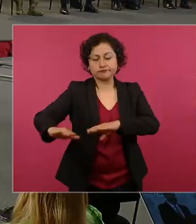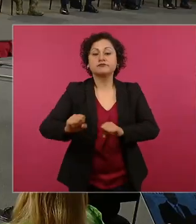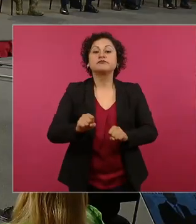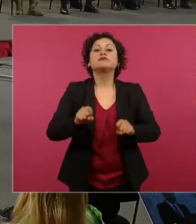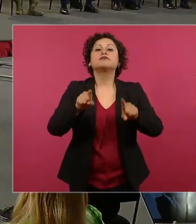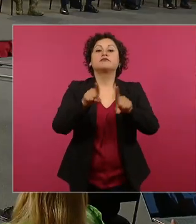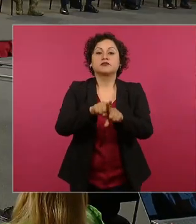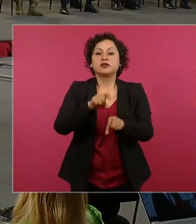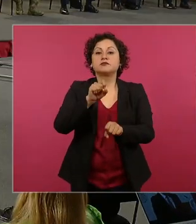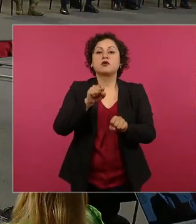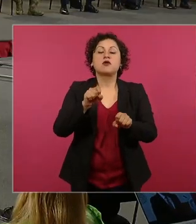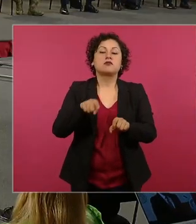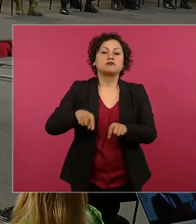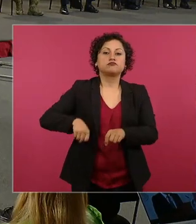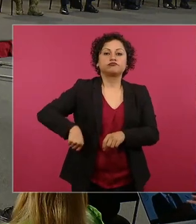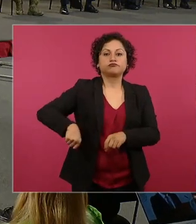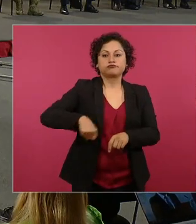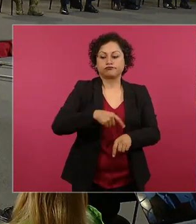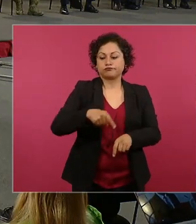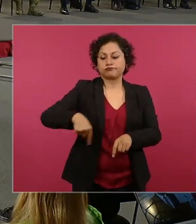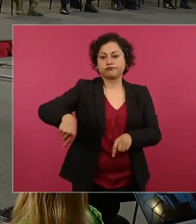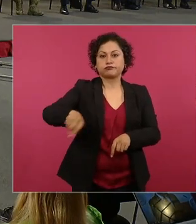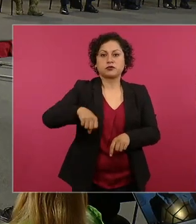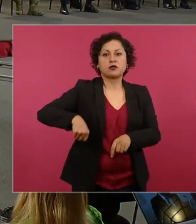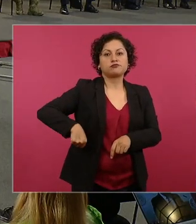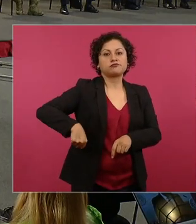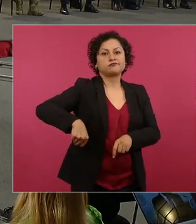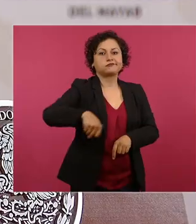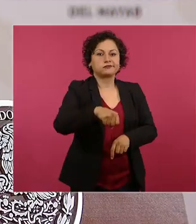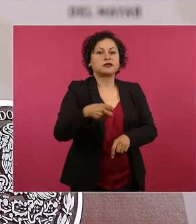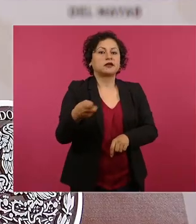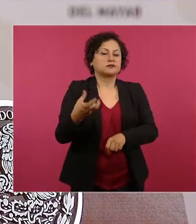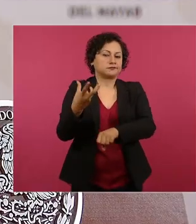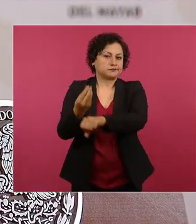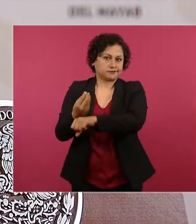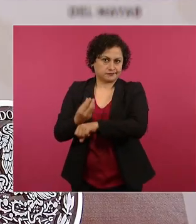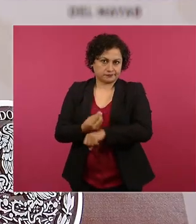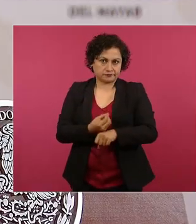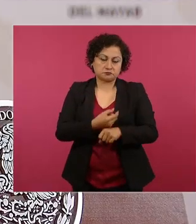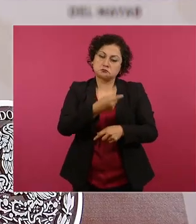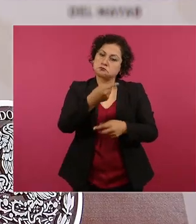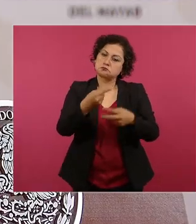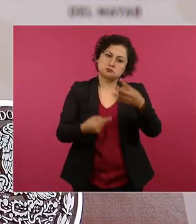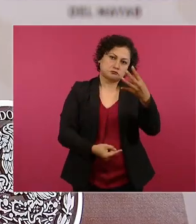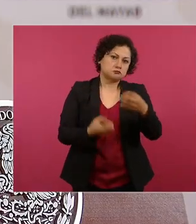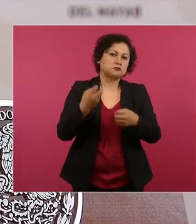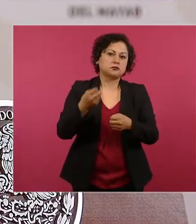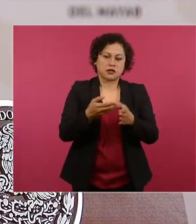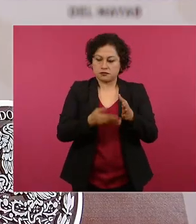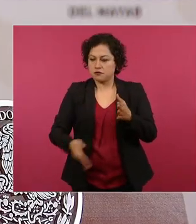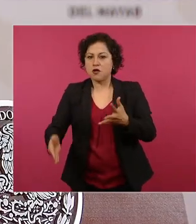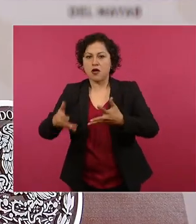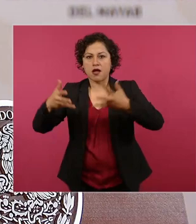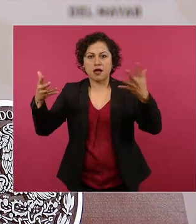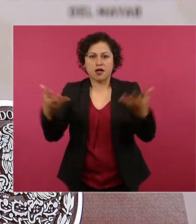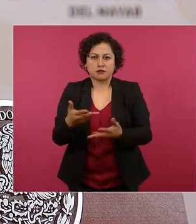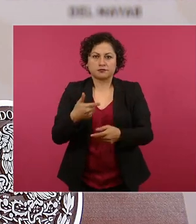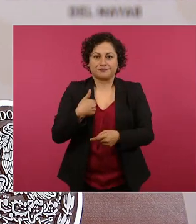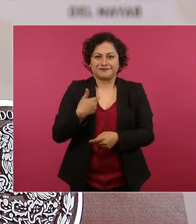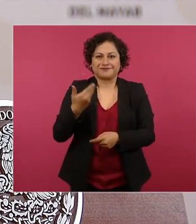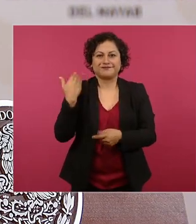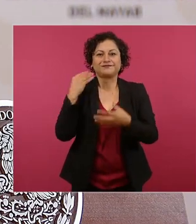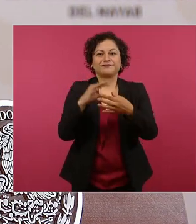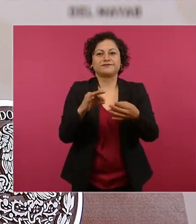de maleteros. Estas son las obras en general que se realizaron y, como decía, concluyeron